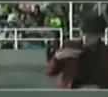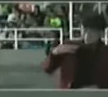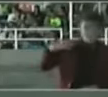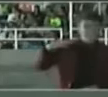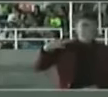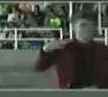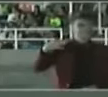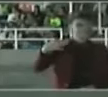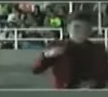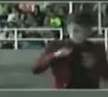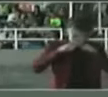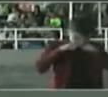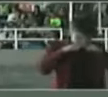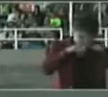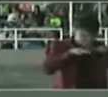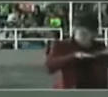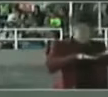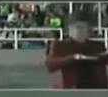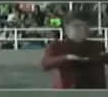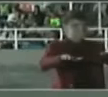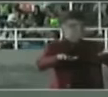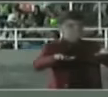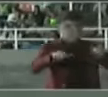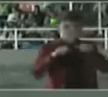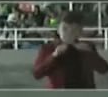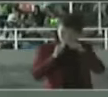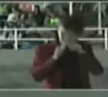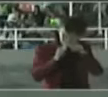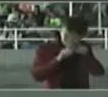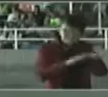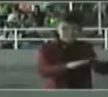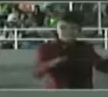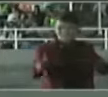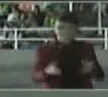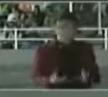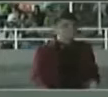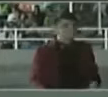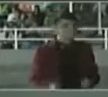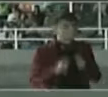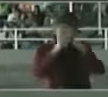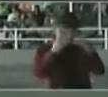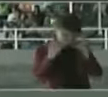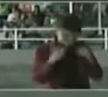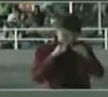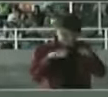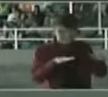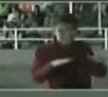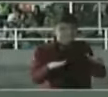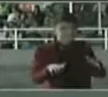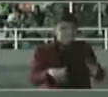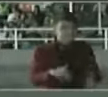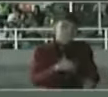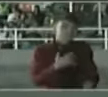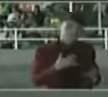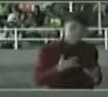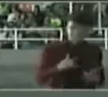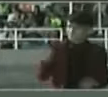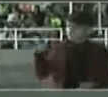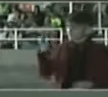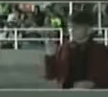ser bendecida y bendecir. Y aunque muchos desearon quizás durante estos